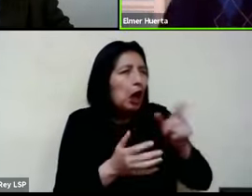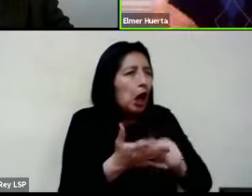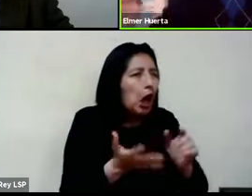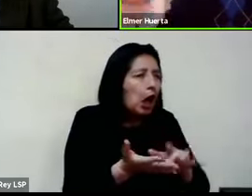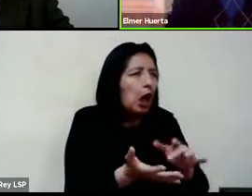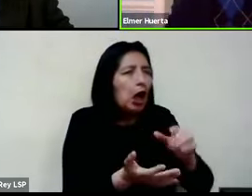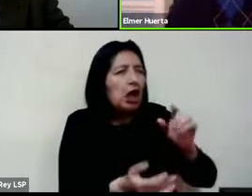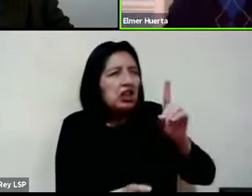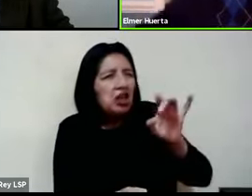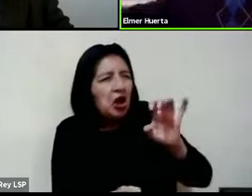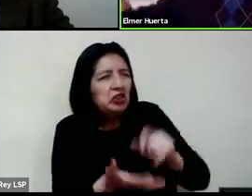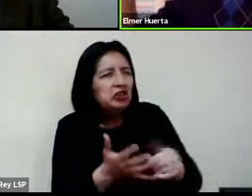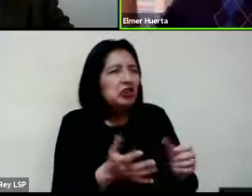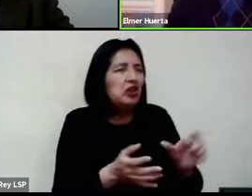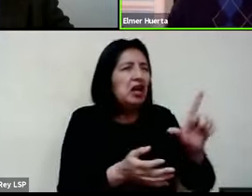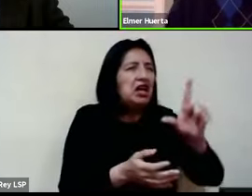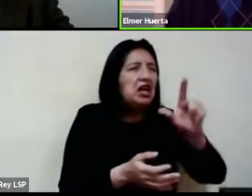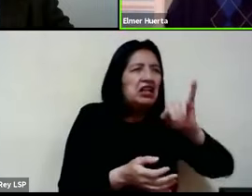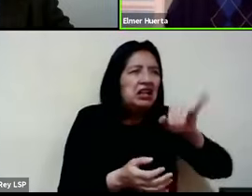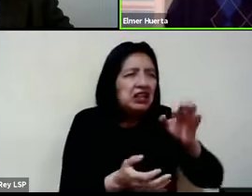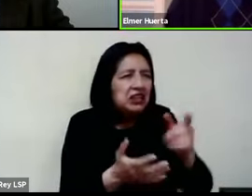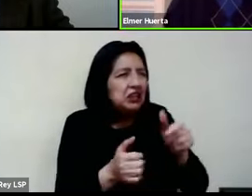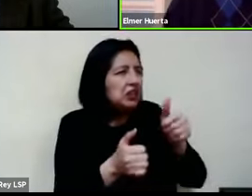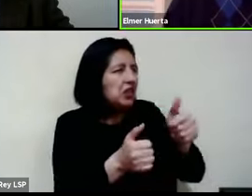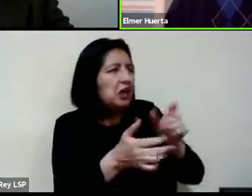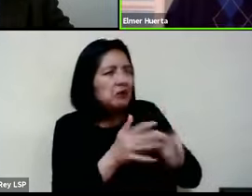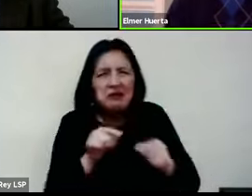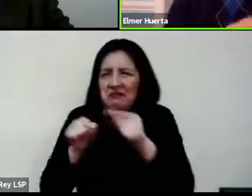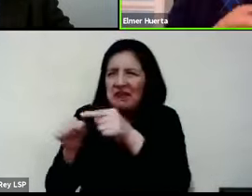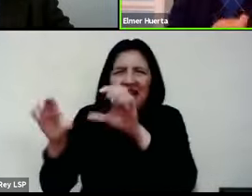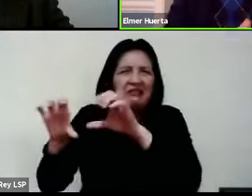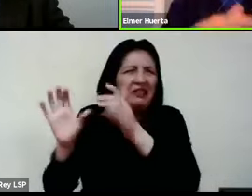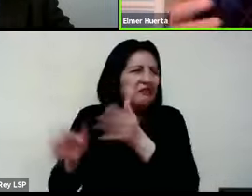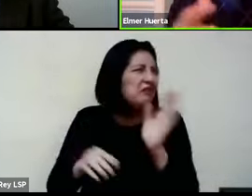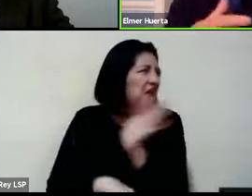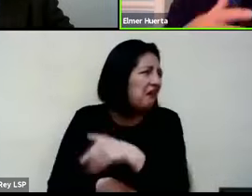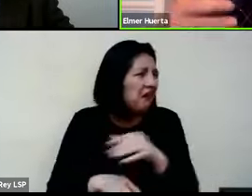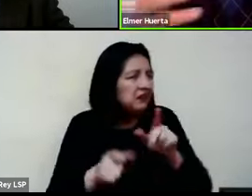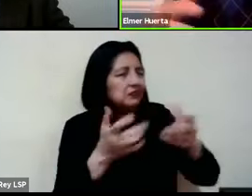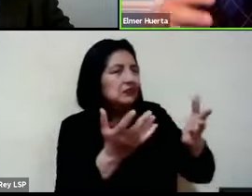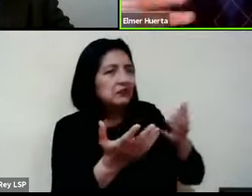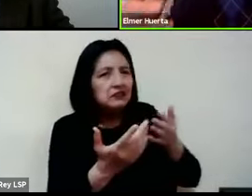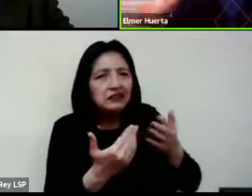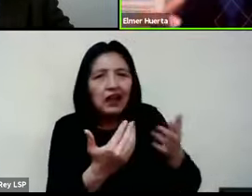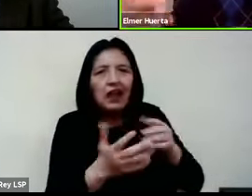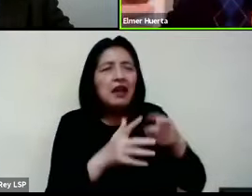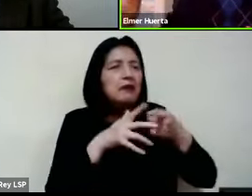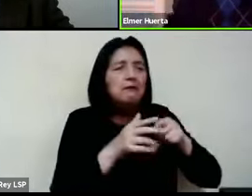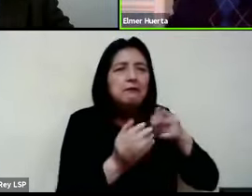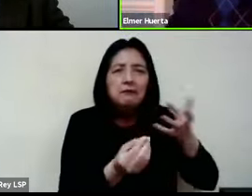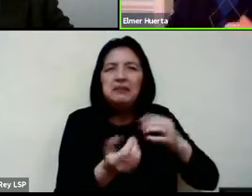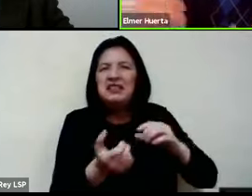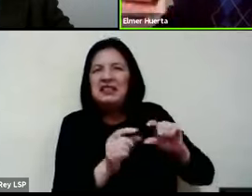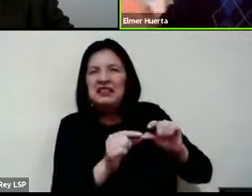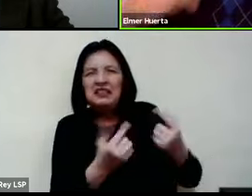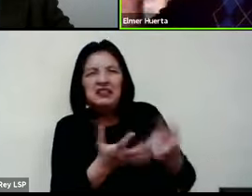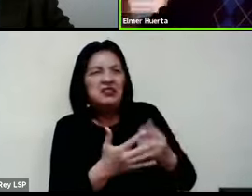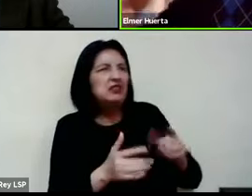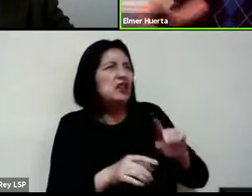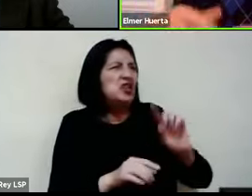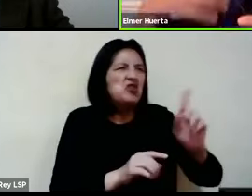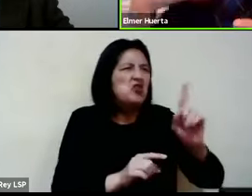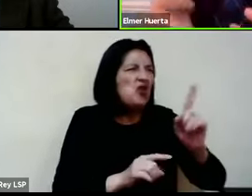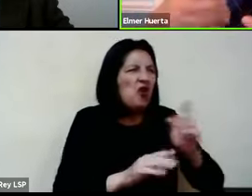cloro, la lejía es buena porque los científicos no saben nada, es decir, allí ya empiezan los movimientos antivacunas